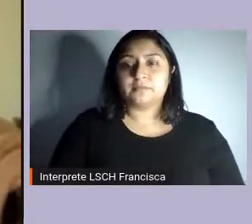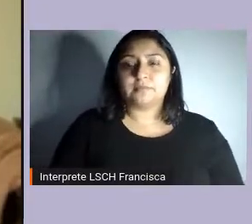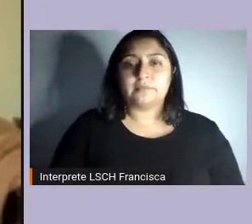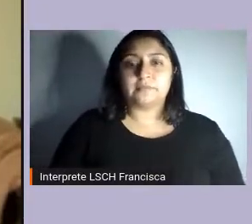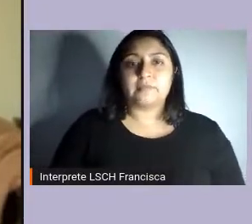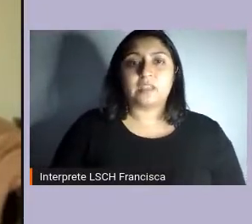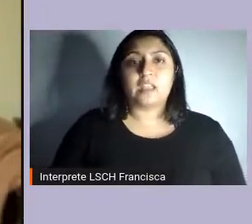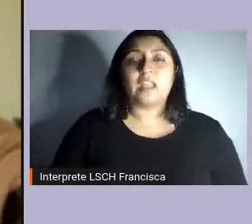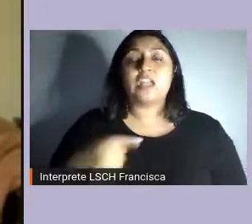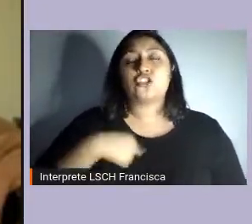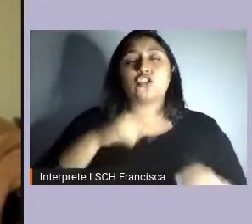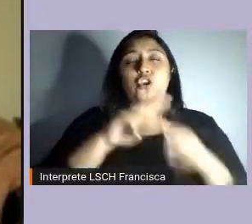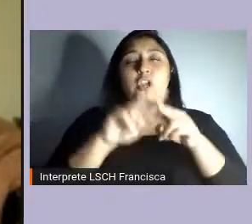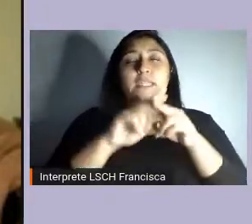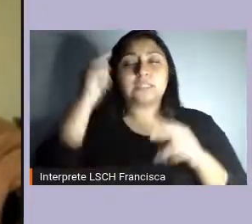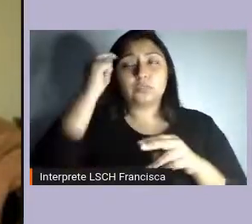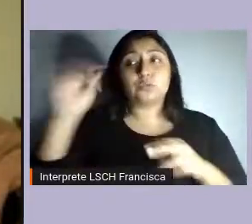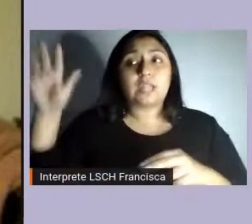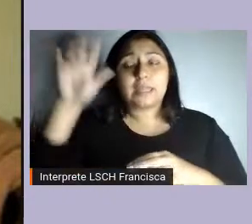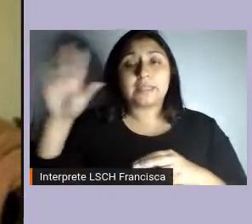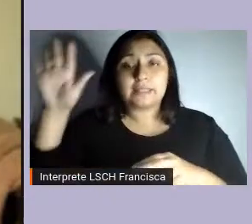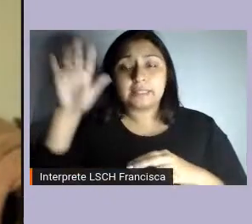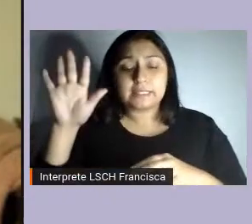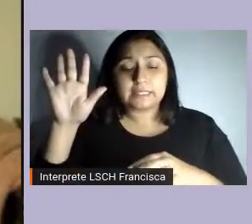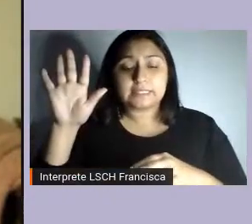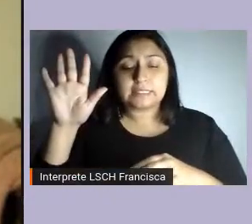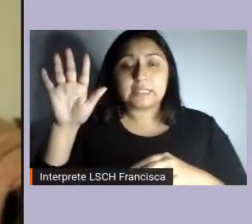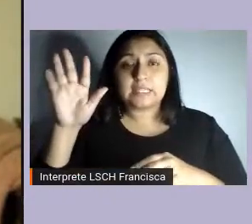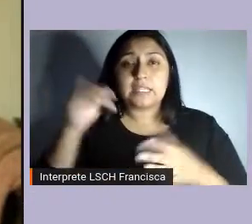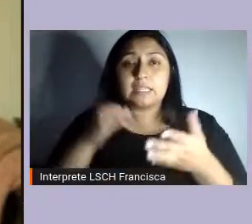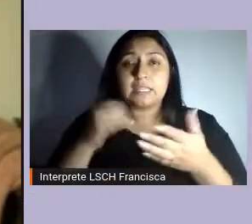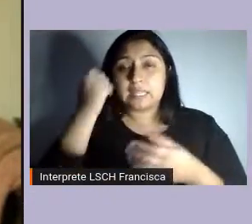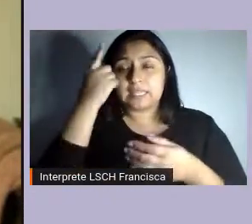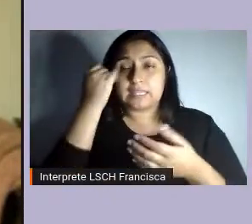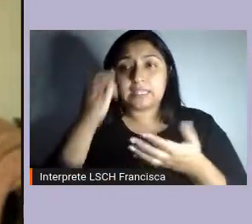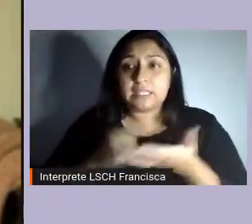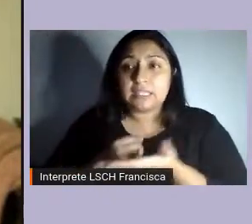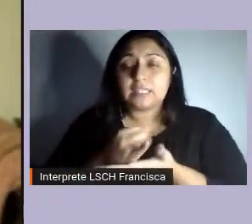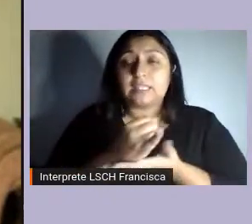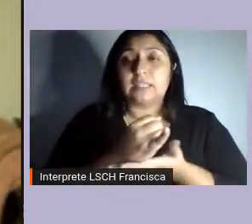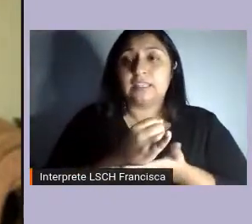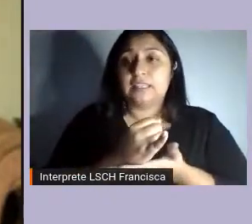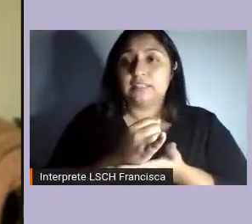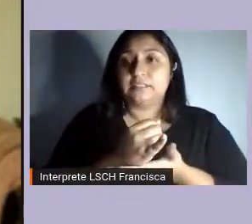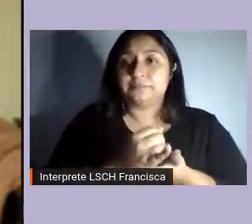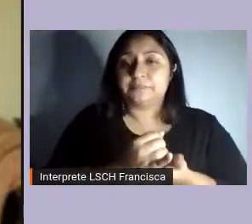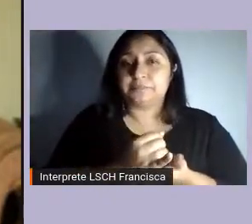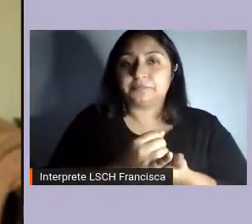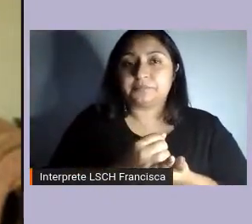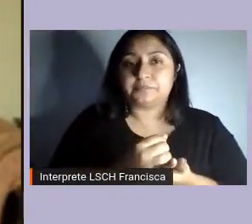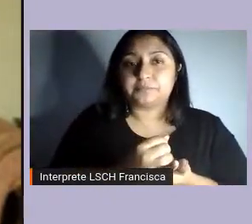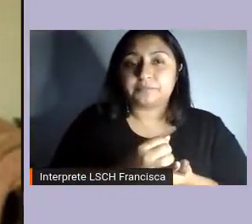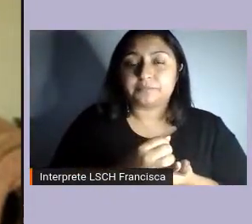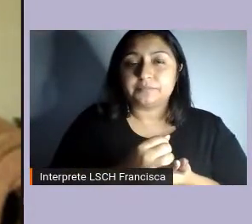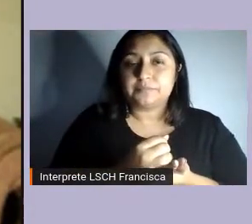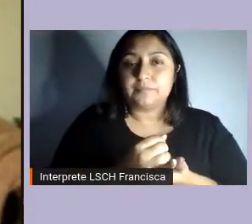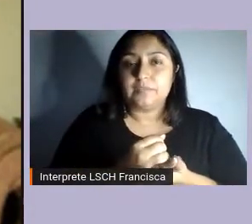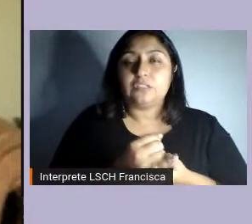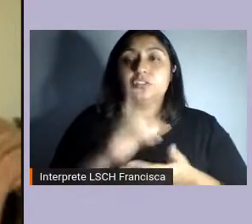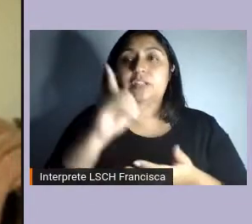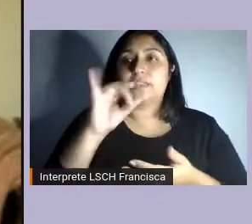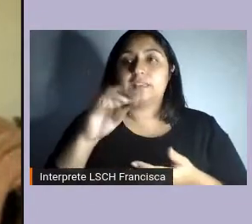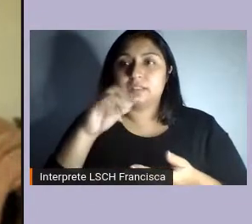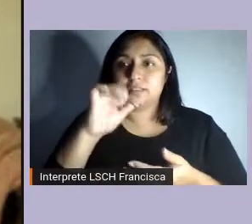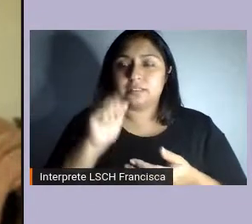que, claro, que el inicio de todo esto son las décimas autobiográficas. Este maravilloso libro que habla la historia de ella,